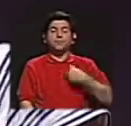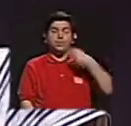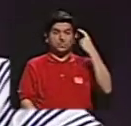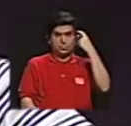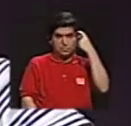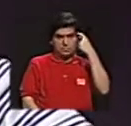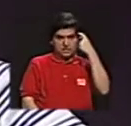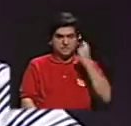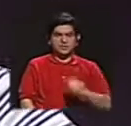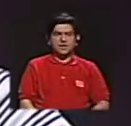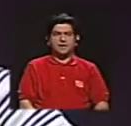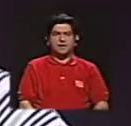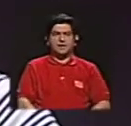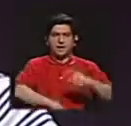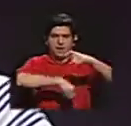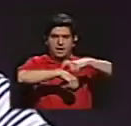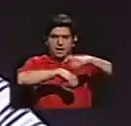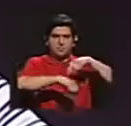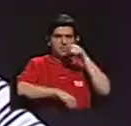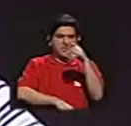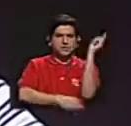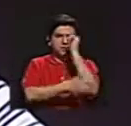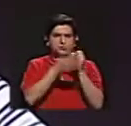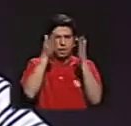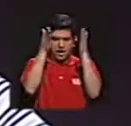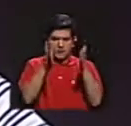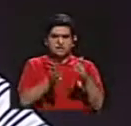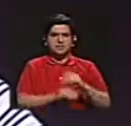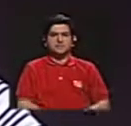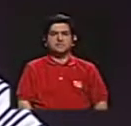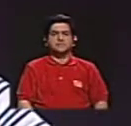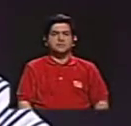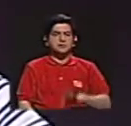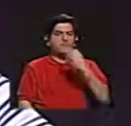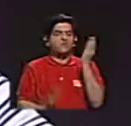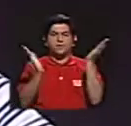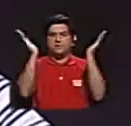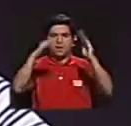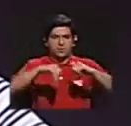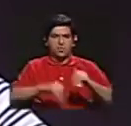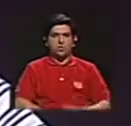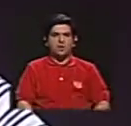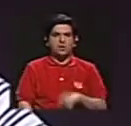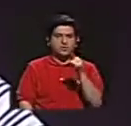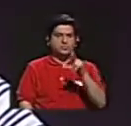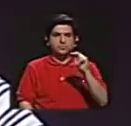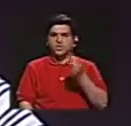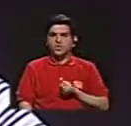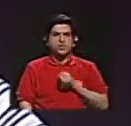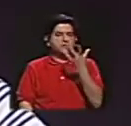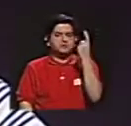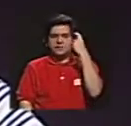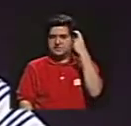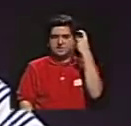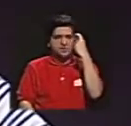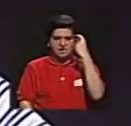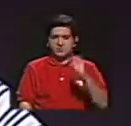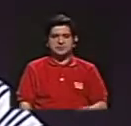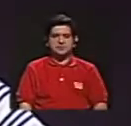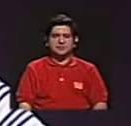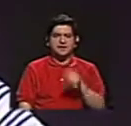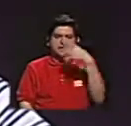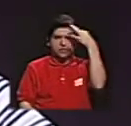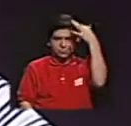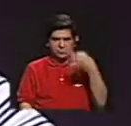pienso que desde el momento en que sos artista, no hay manera de que vos no manifestés lo que pensés, lo crees, lo que